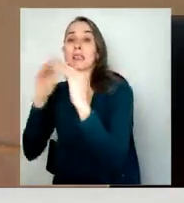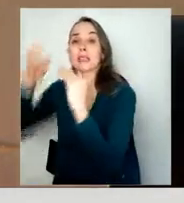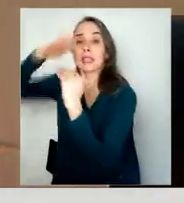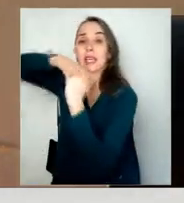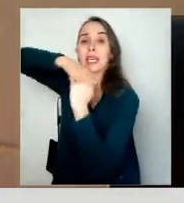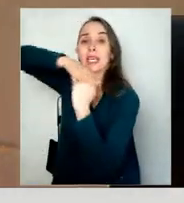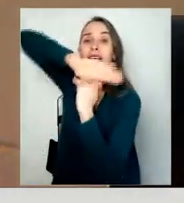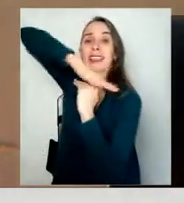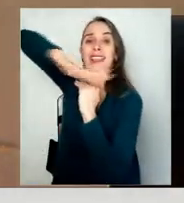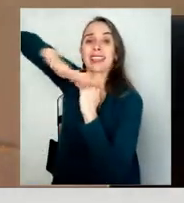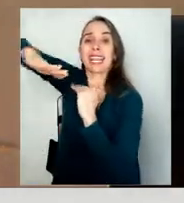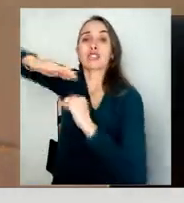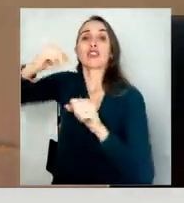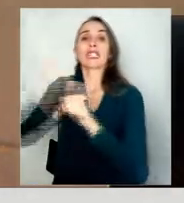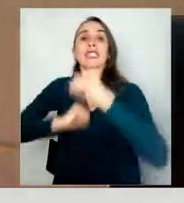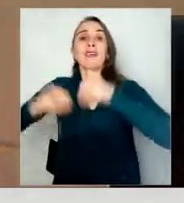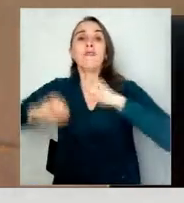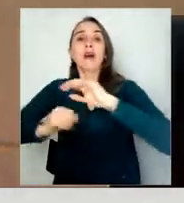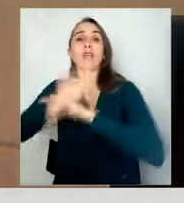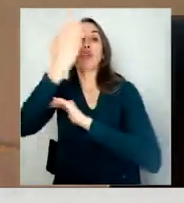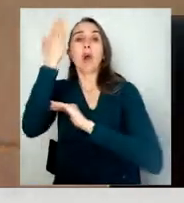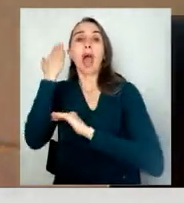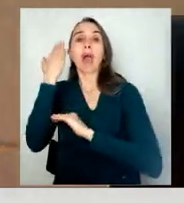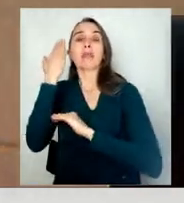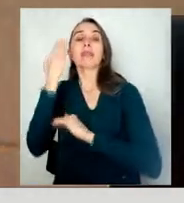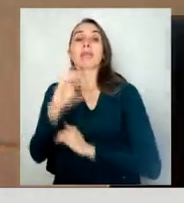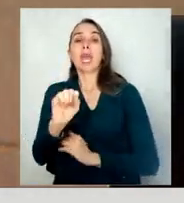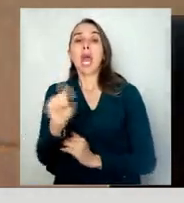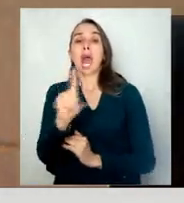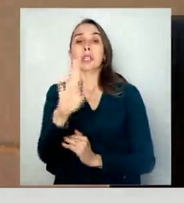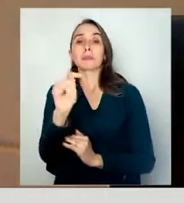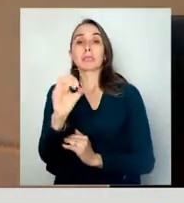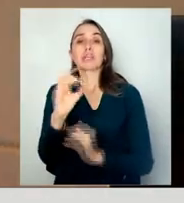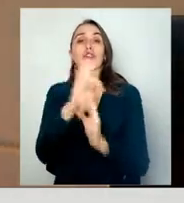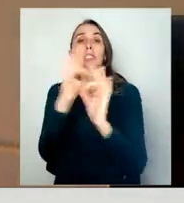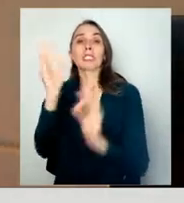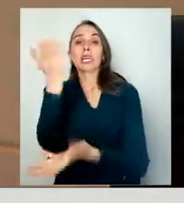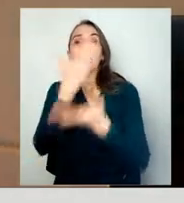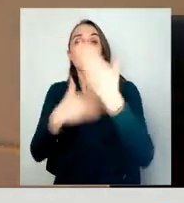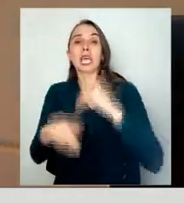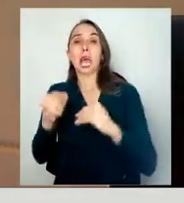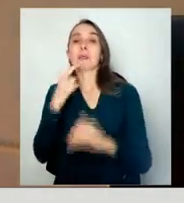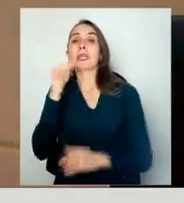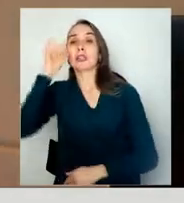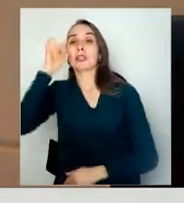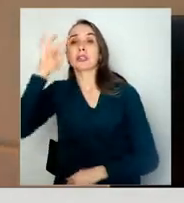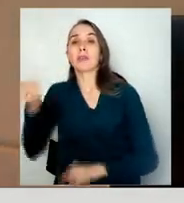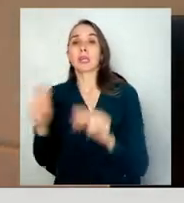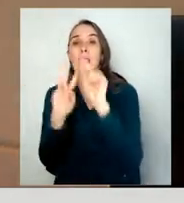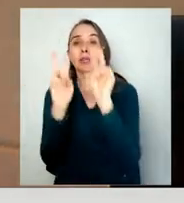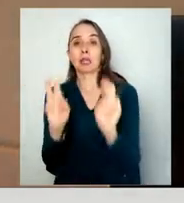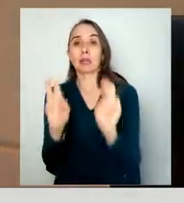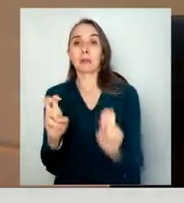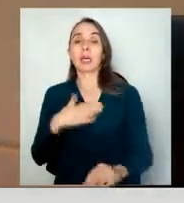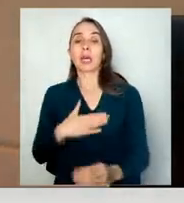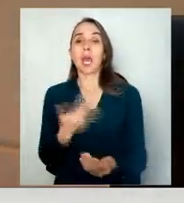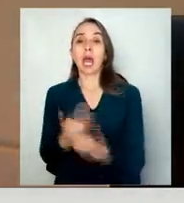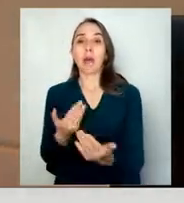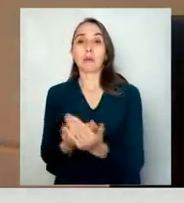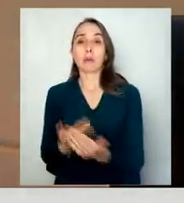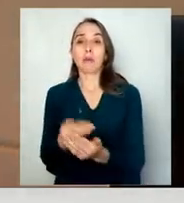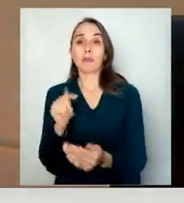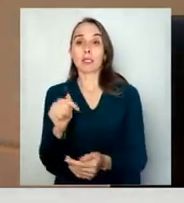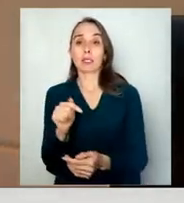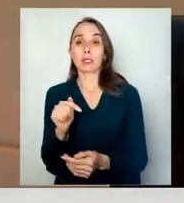haciendo los recambios necesarios Me gustaría saber qué está pasando con este tema además quiero aprovechar la instancia porque